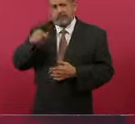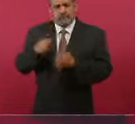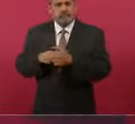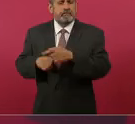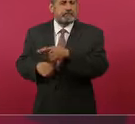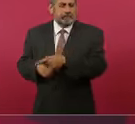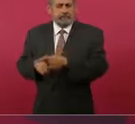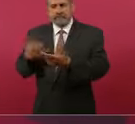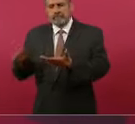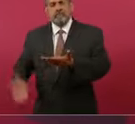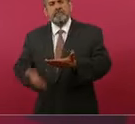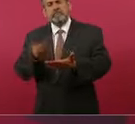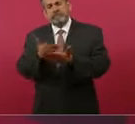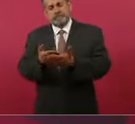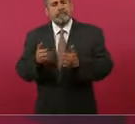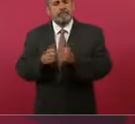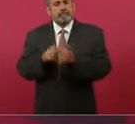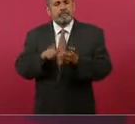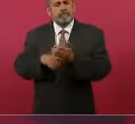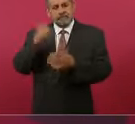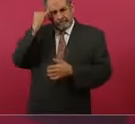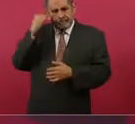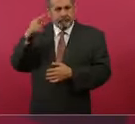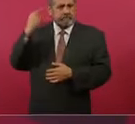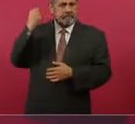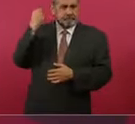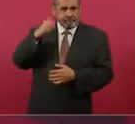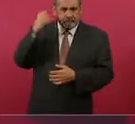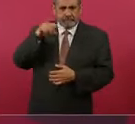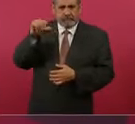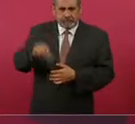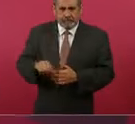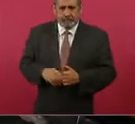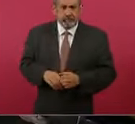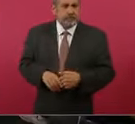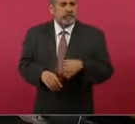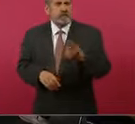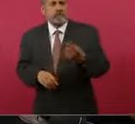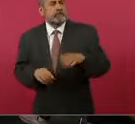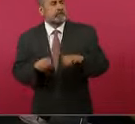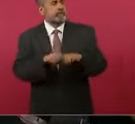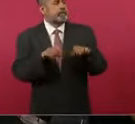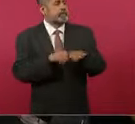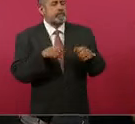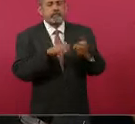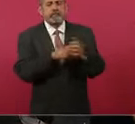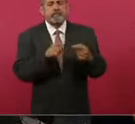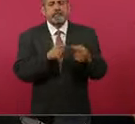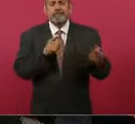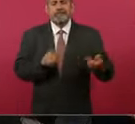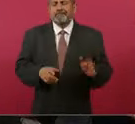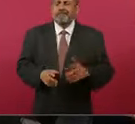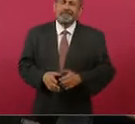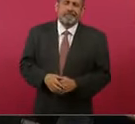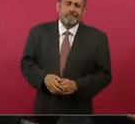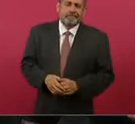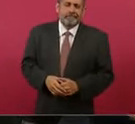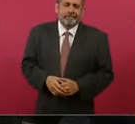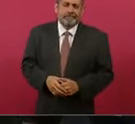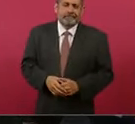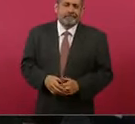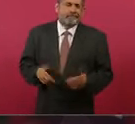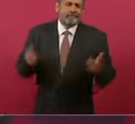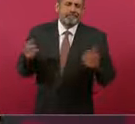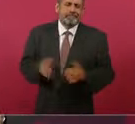esa iniciativa de el Tabasco Hoy. ¿Y del Dream Team de opositor que se está formando? Pero,